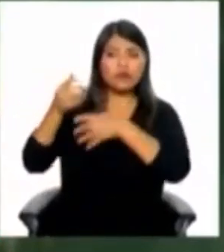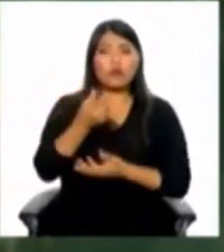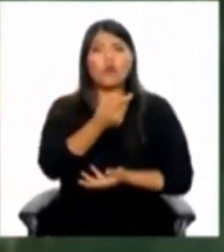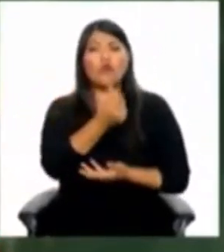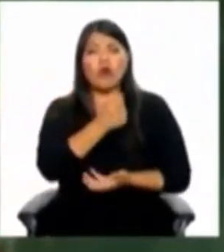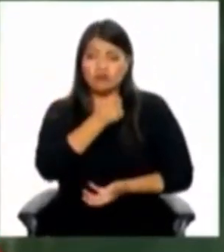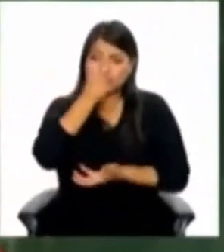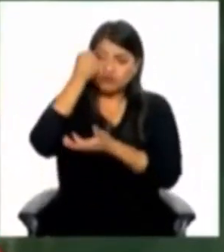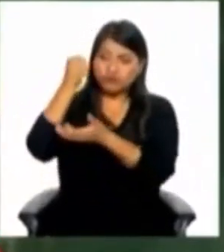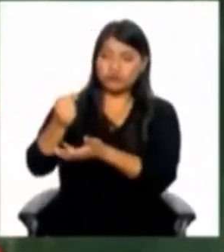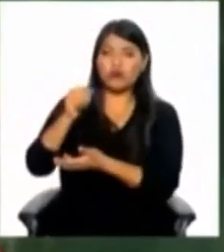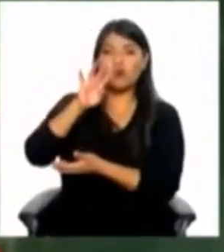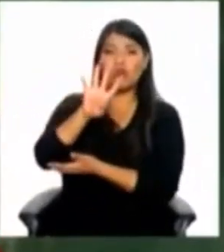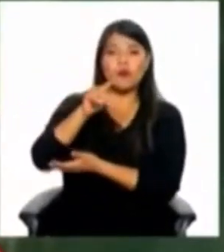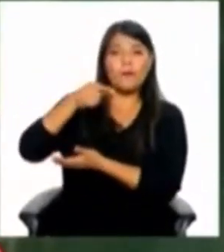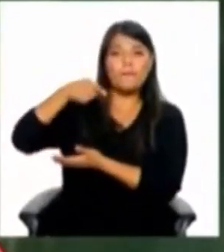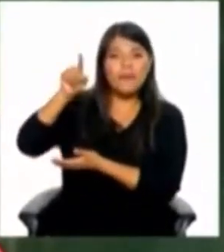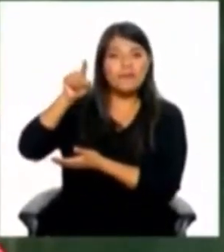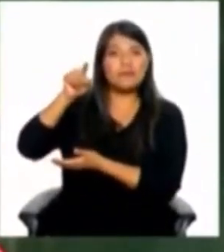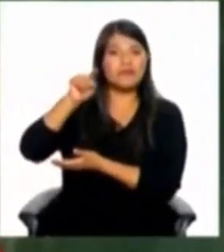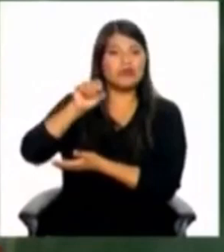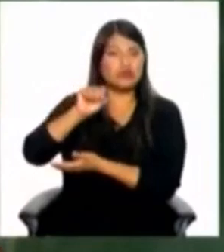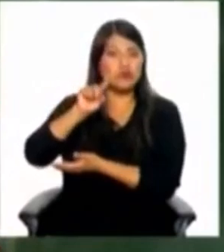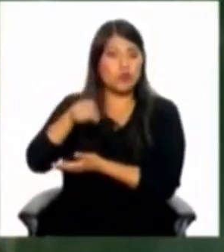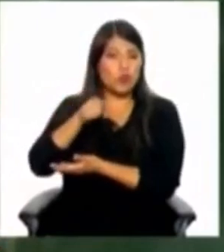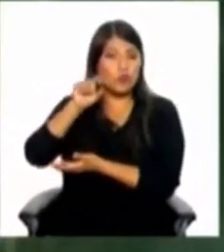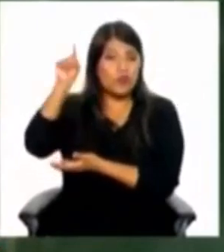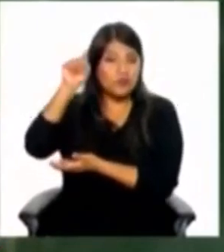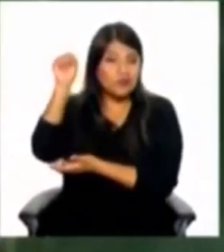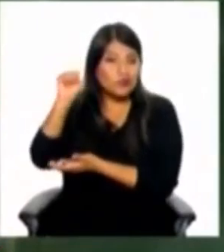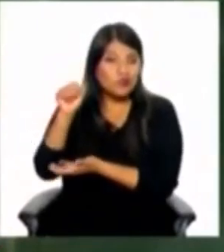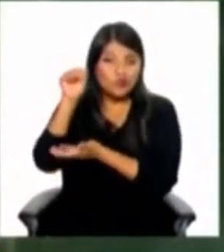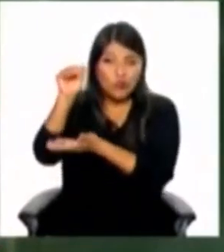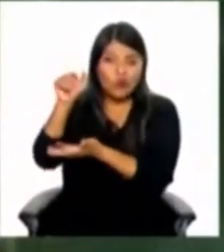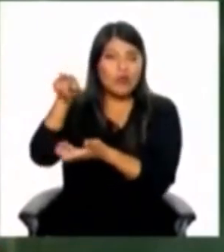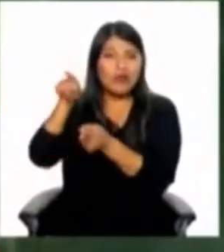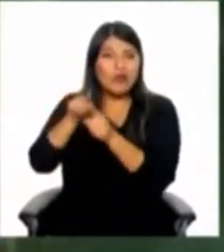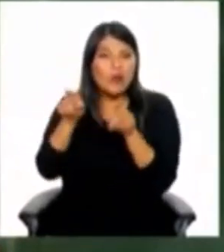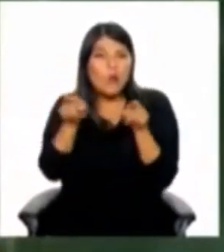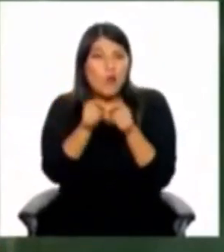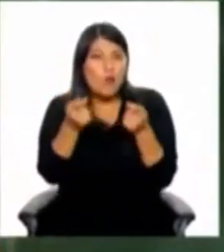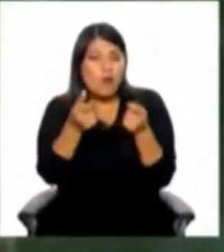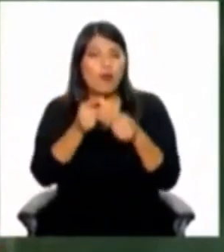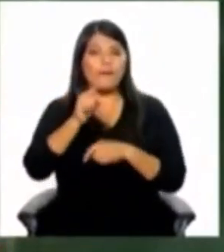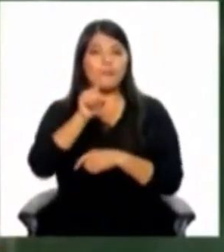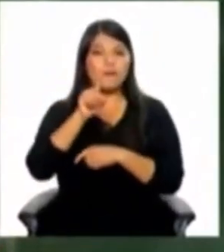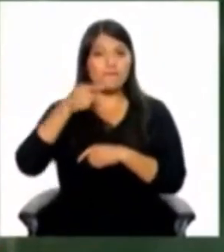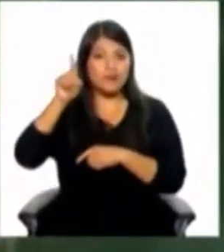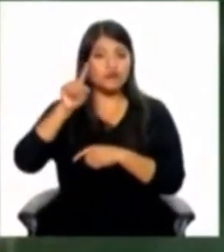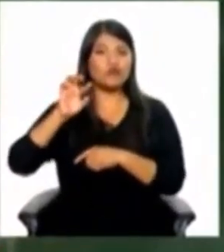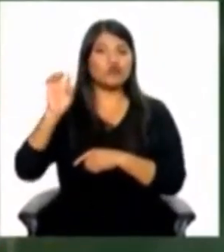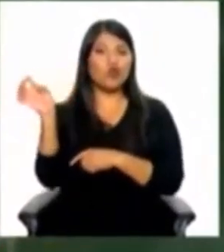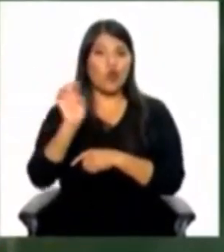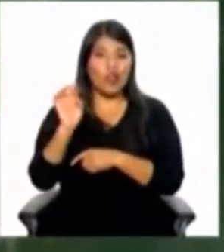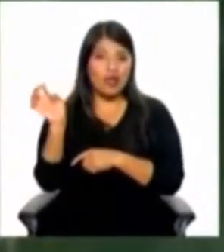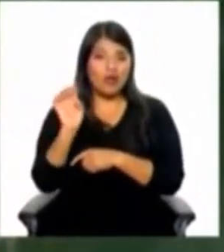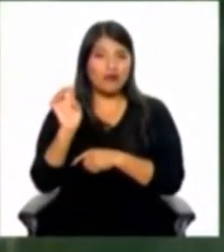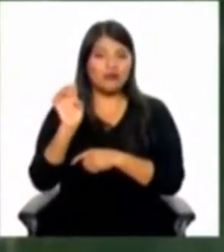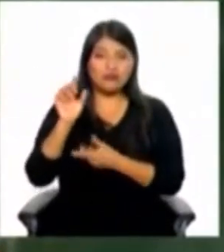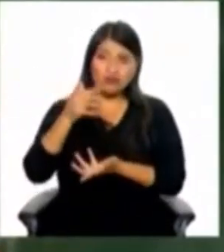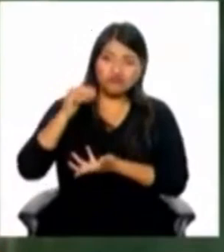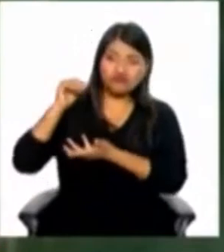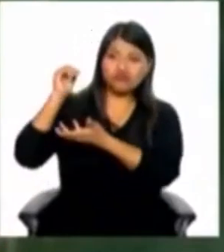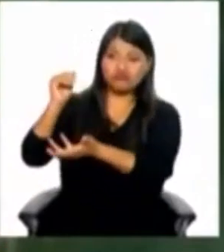de 4.000 millones de soles, equivalente a más de 1.000 millones de dólares. Nos sumamos